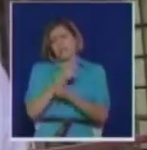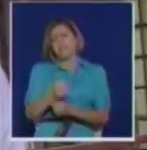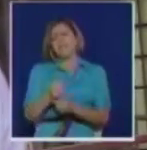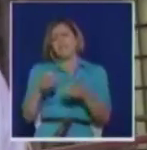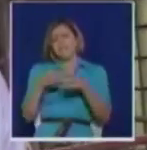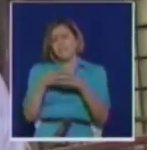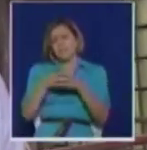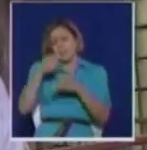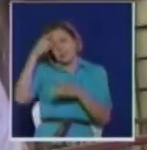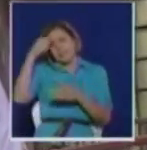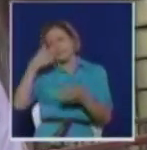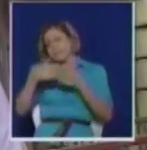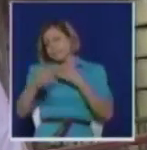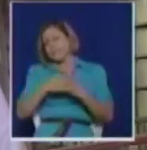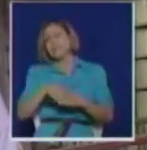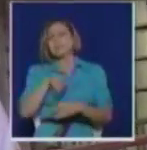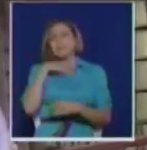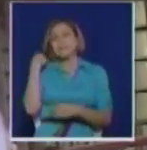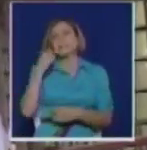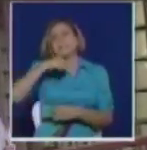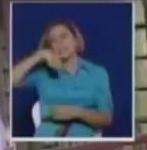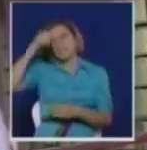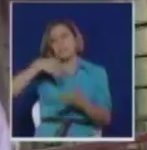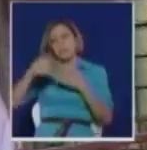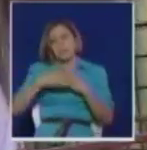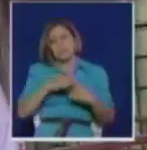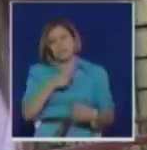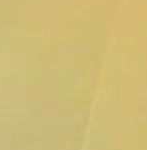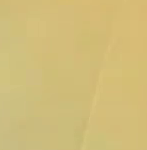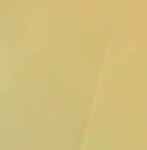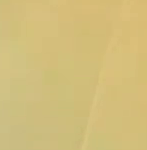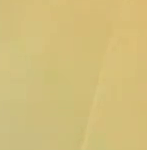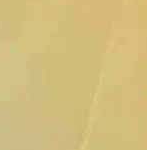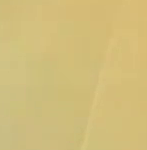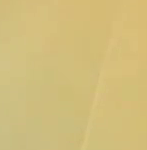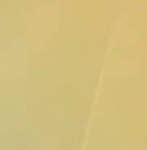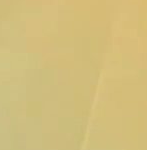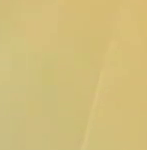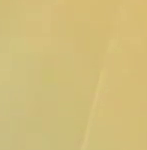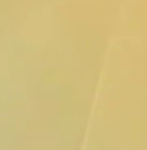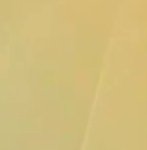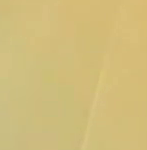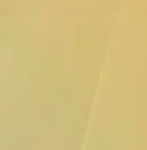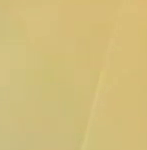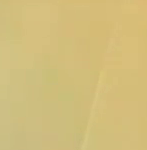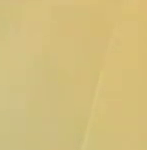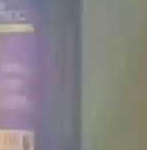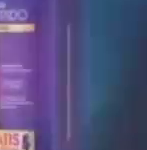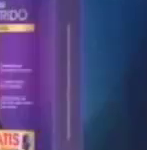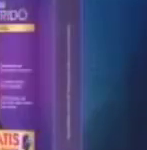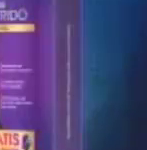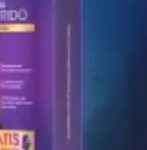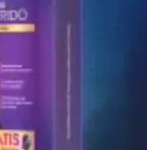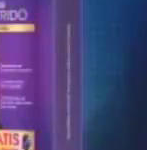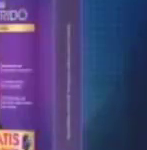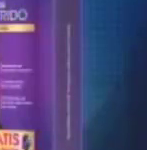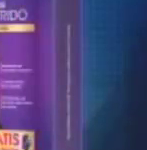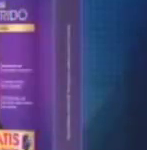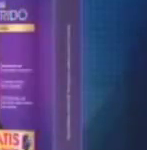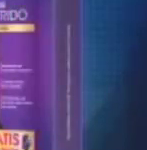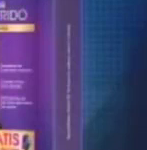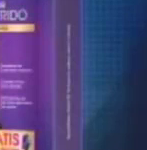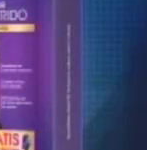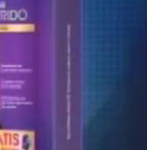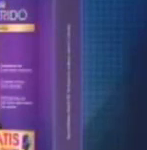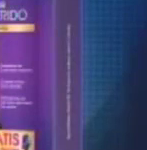tras fecha sin importar que gane, pierda, empate. Aquí estamos todos los que queremos al equipo de corazón. Esta es una mención comercial. Disfruta de tu color favorito con